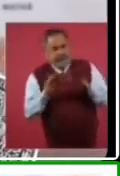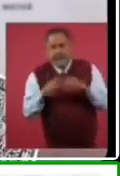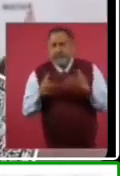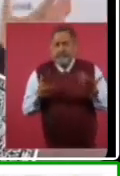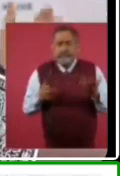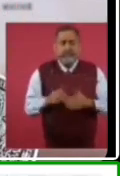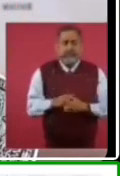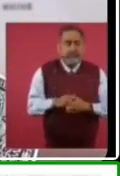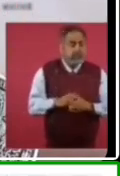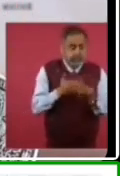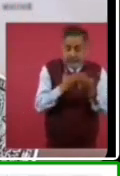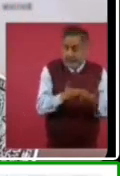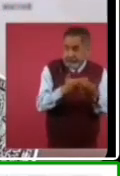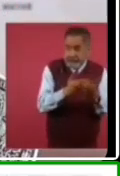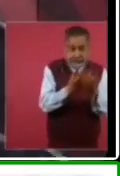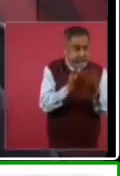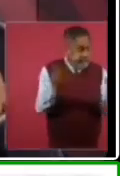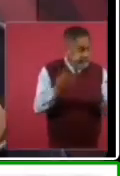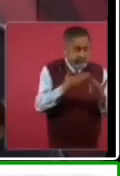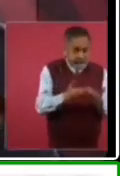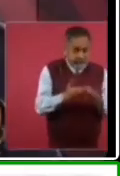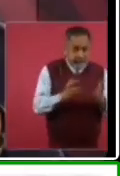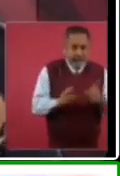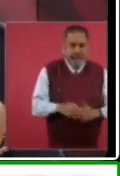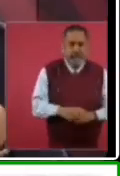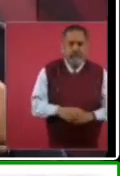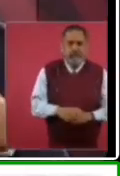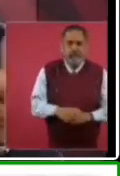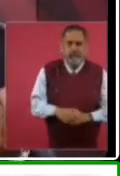Y si quedan muchos,